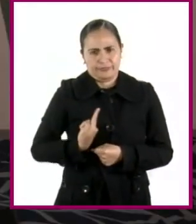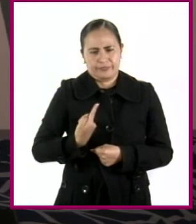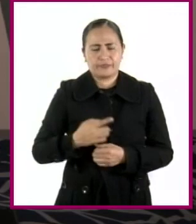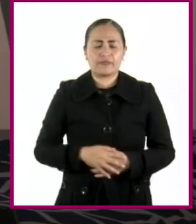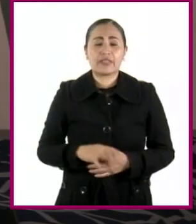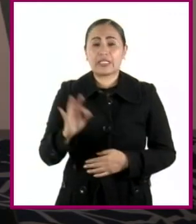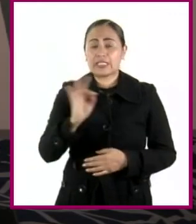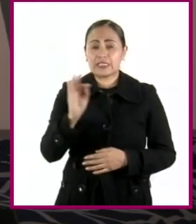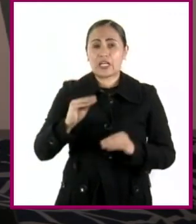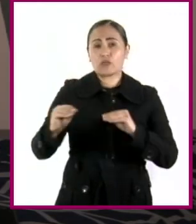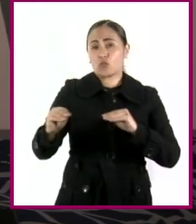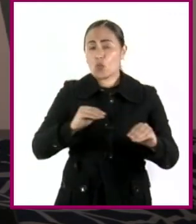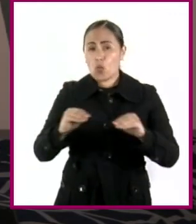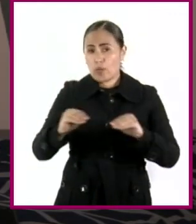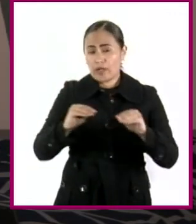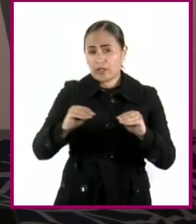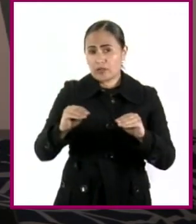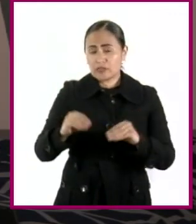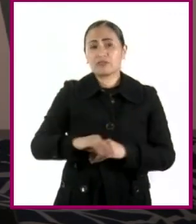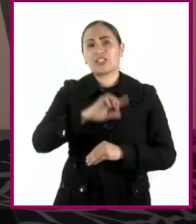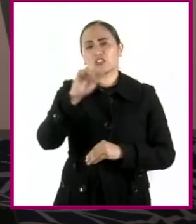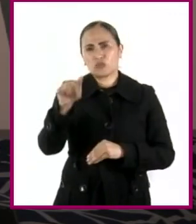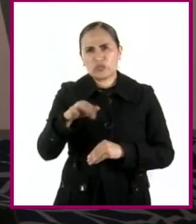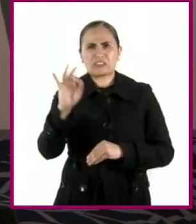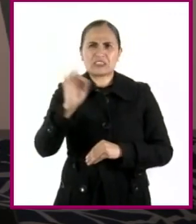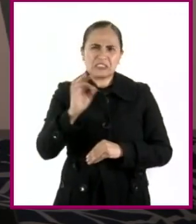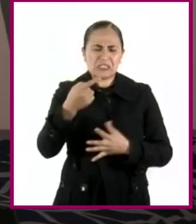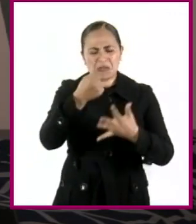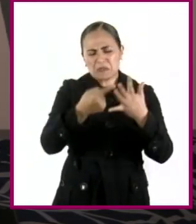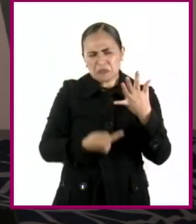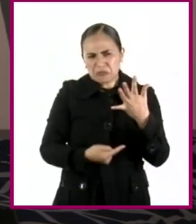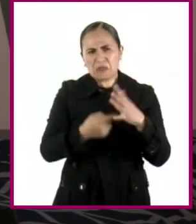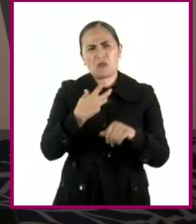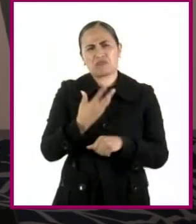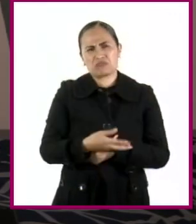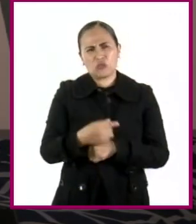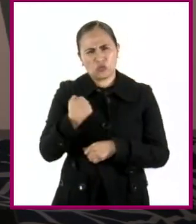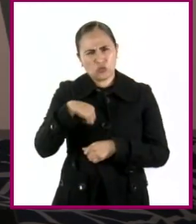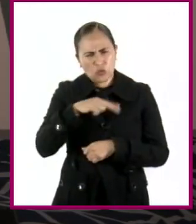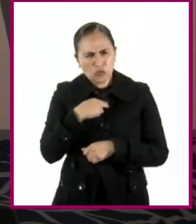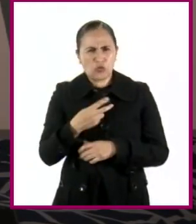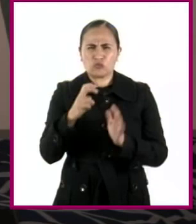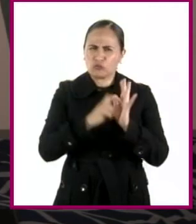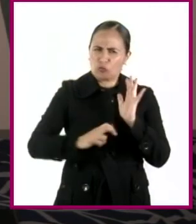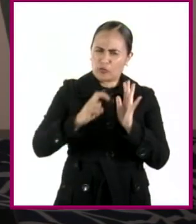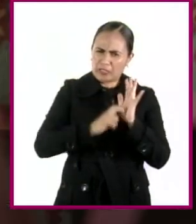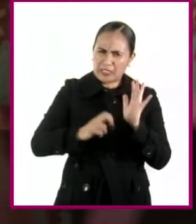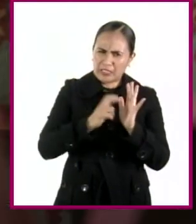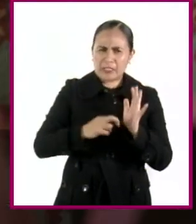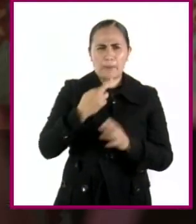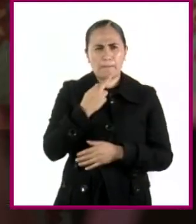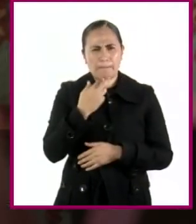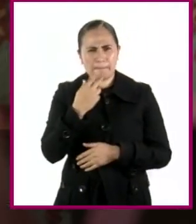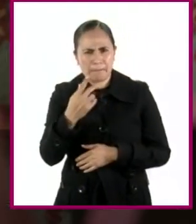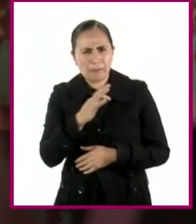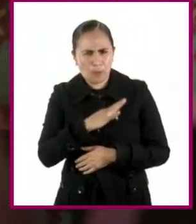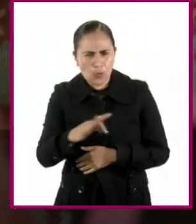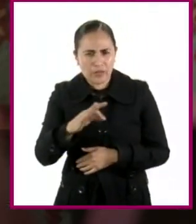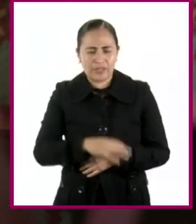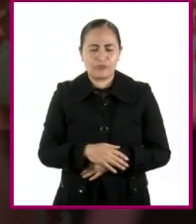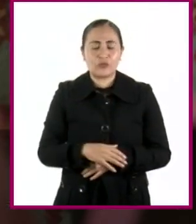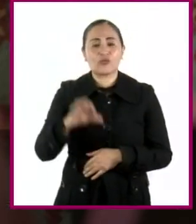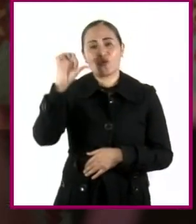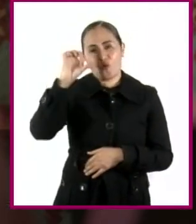forma de movernos está la pista para arreglar algo y para conocernos, para mejorar. Esta vez